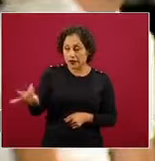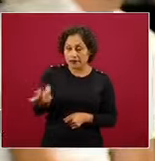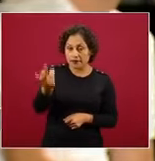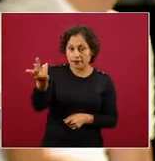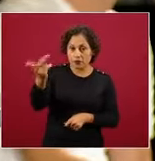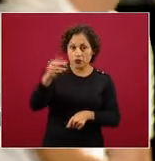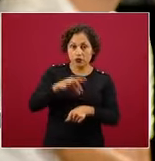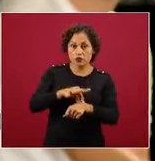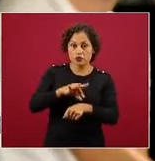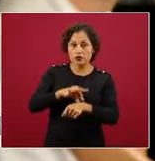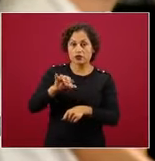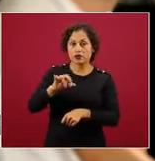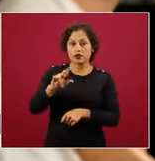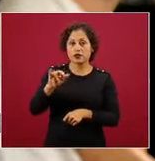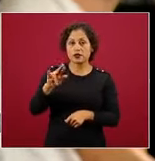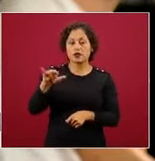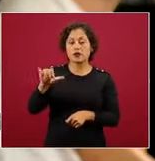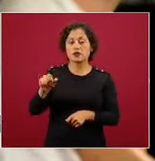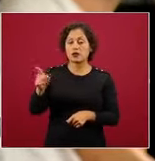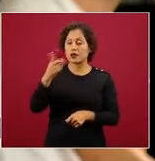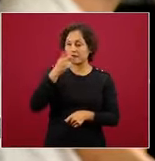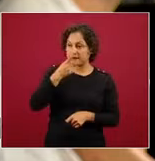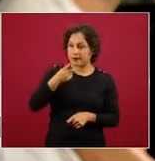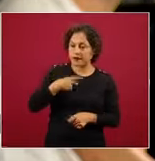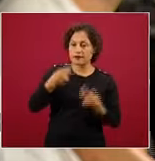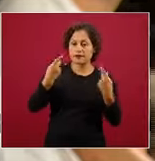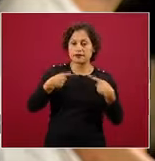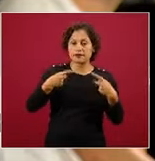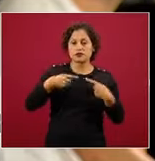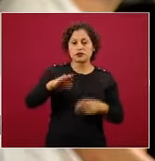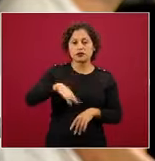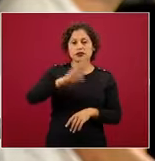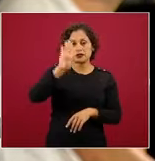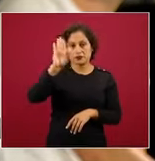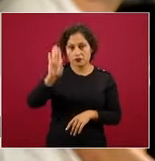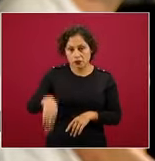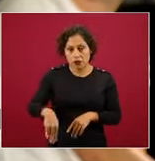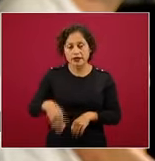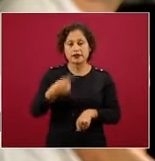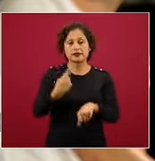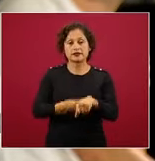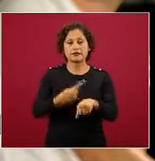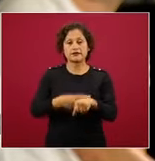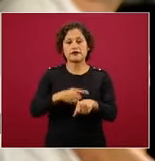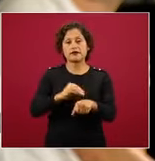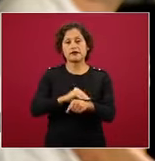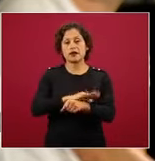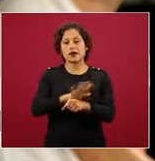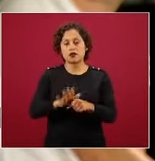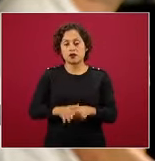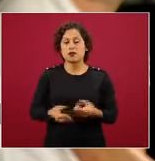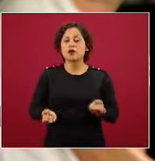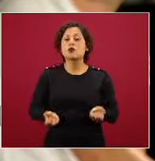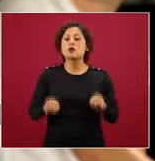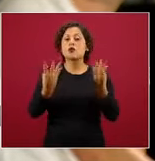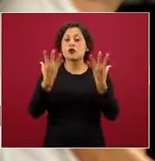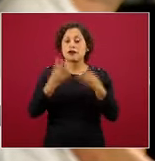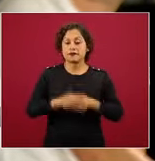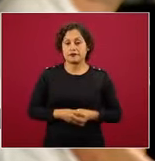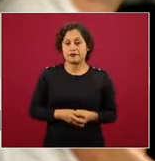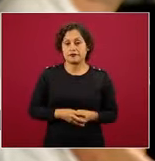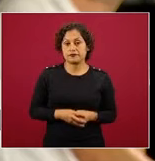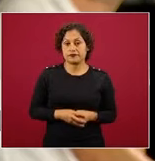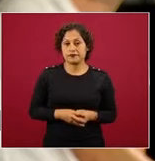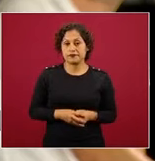cuántos fallecidos hay por COVID-19, esta nueva enfermedad de notificación inmediata, y que su